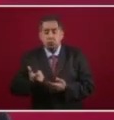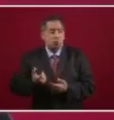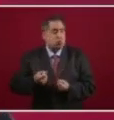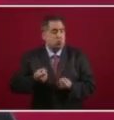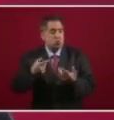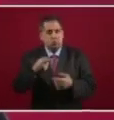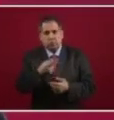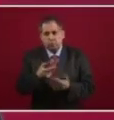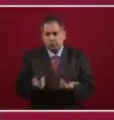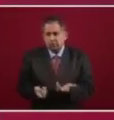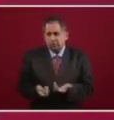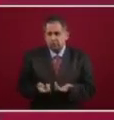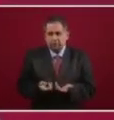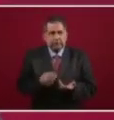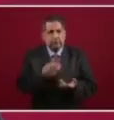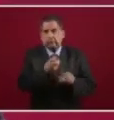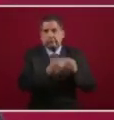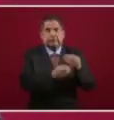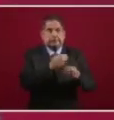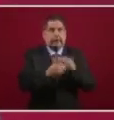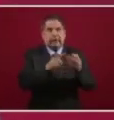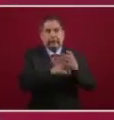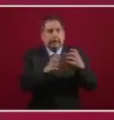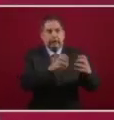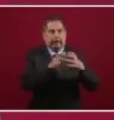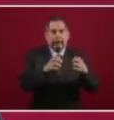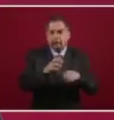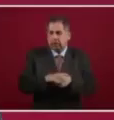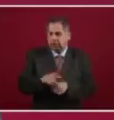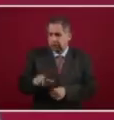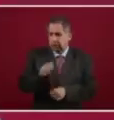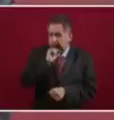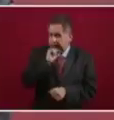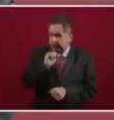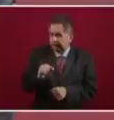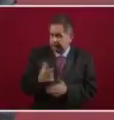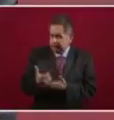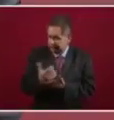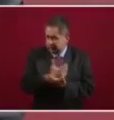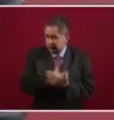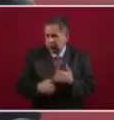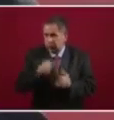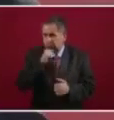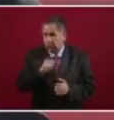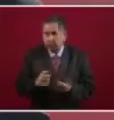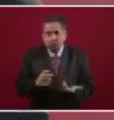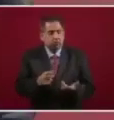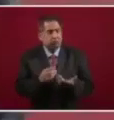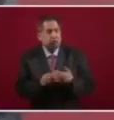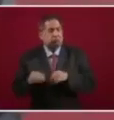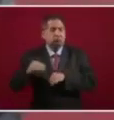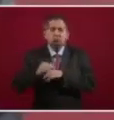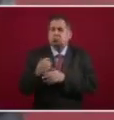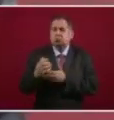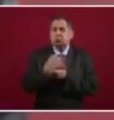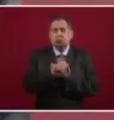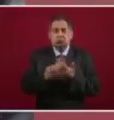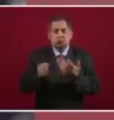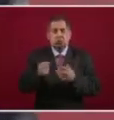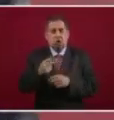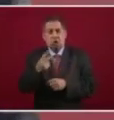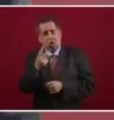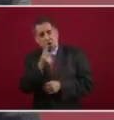¿Cómo no van a pelearse, ocupar esos cargos si llegaban a ganar